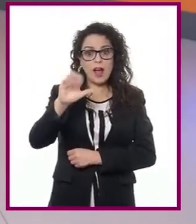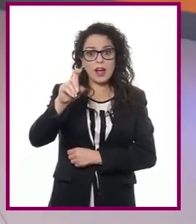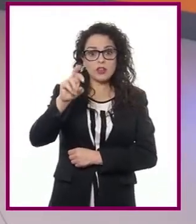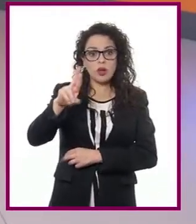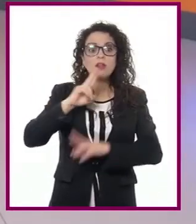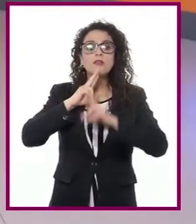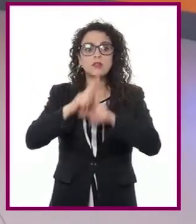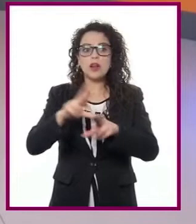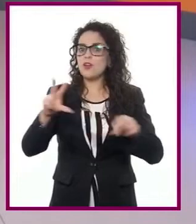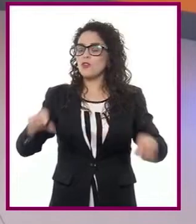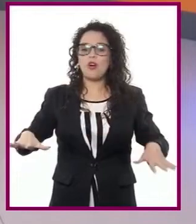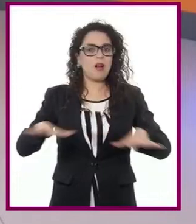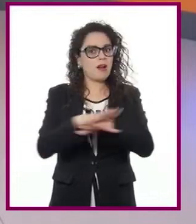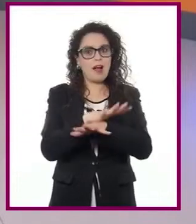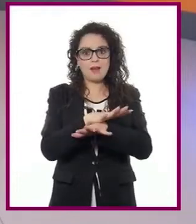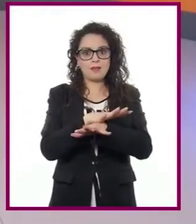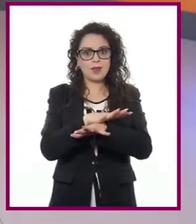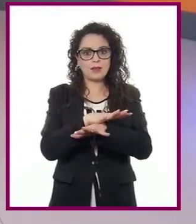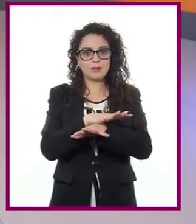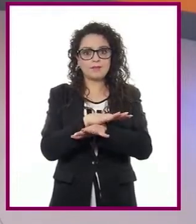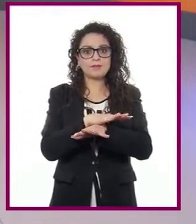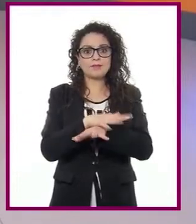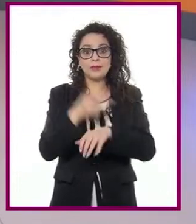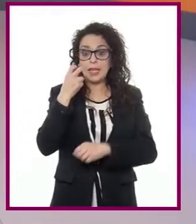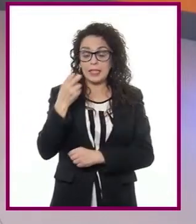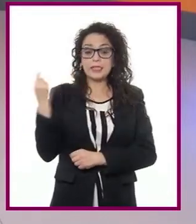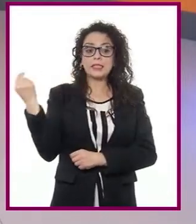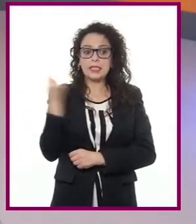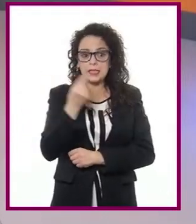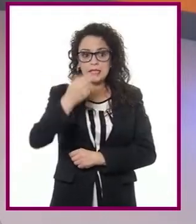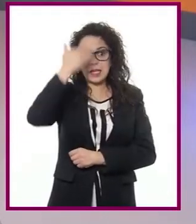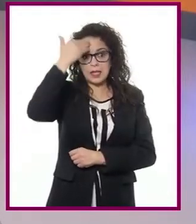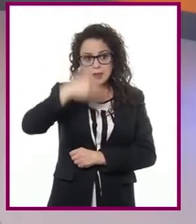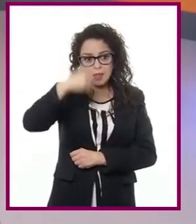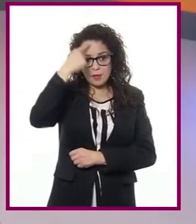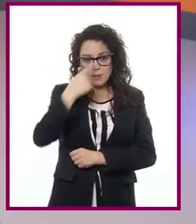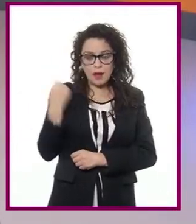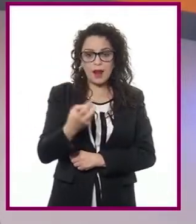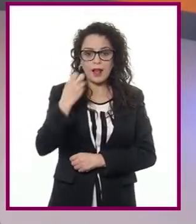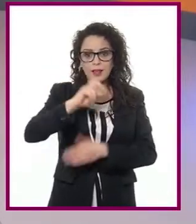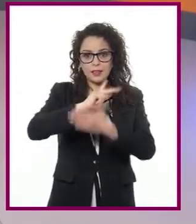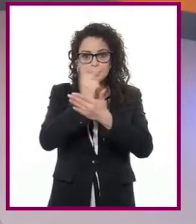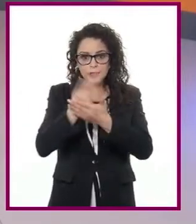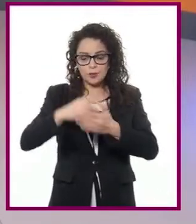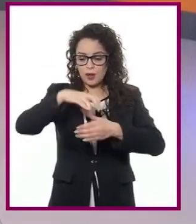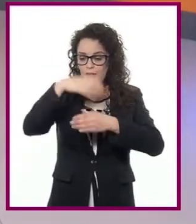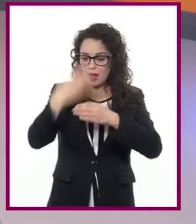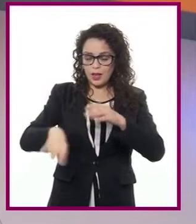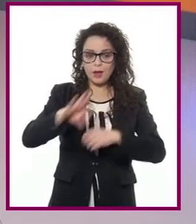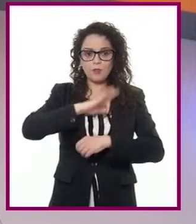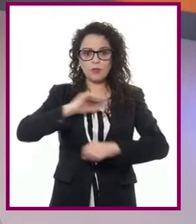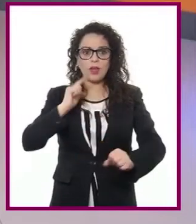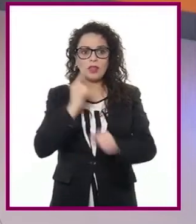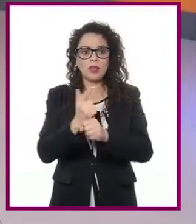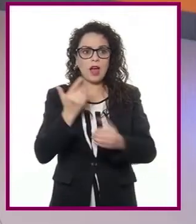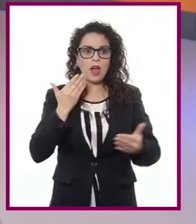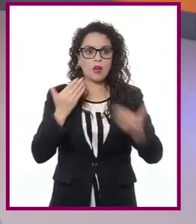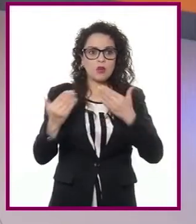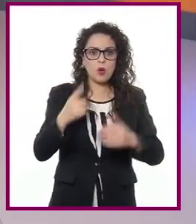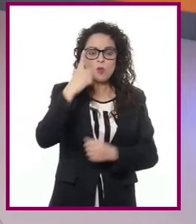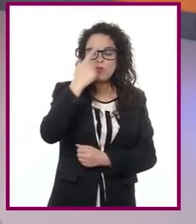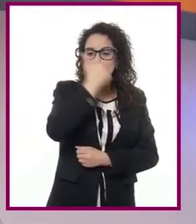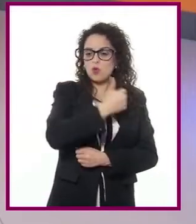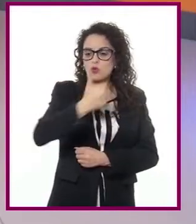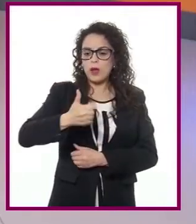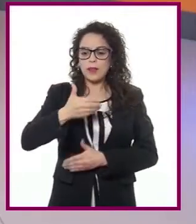no se altera. Tengan esto presente para que al cierre de esta sesión puedan identificar y comparar cada uno de los